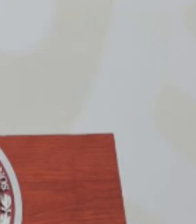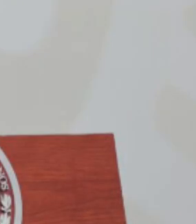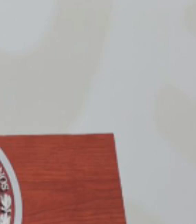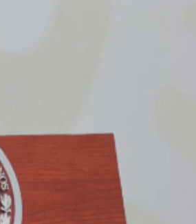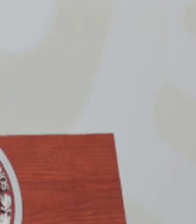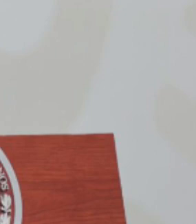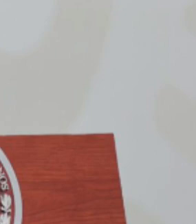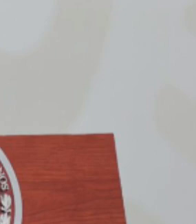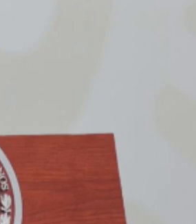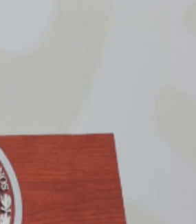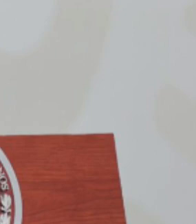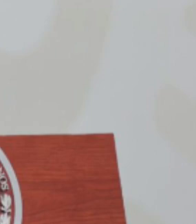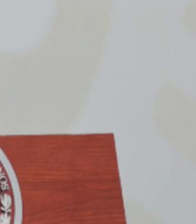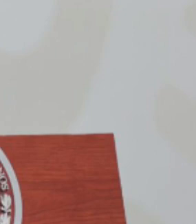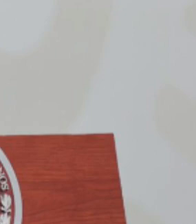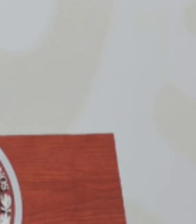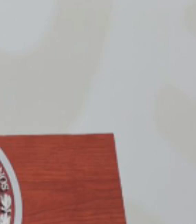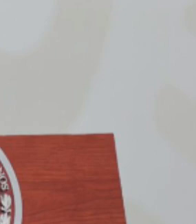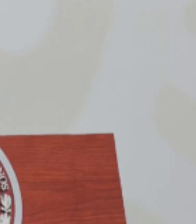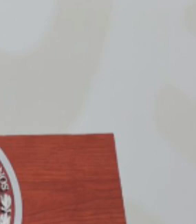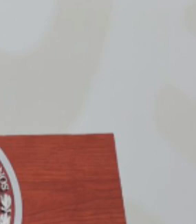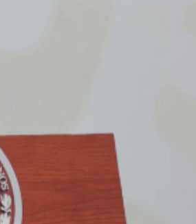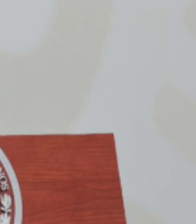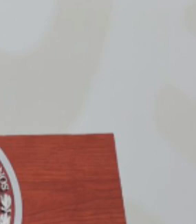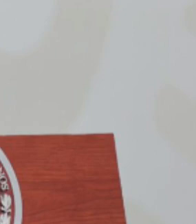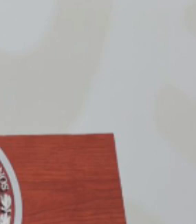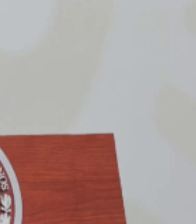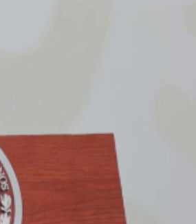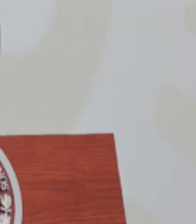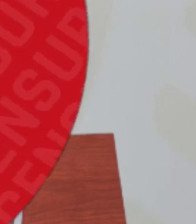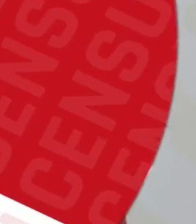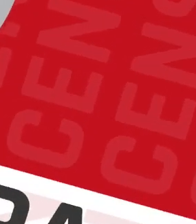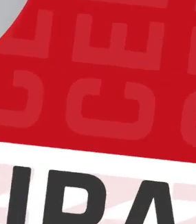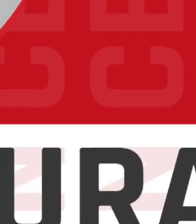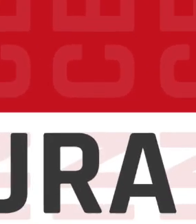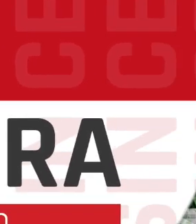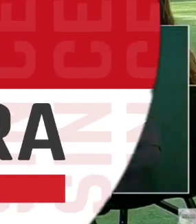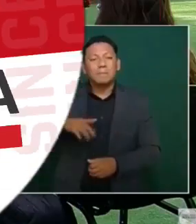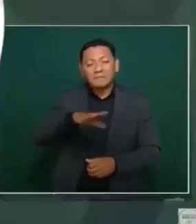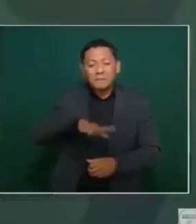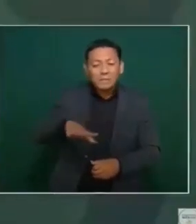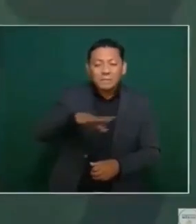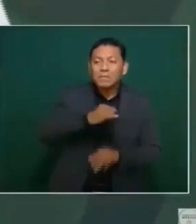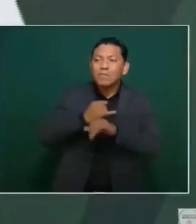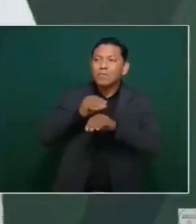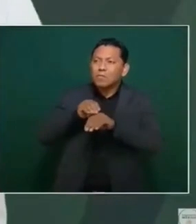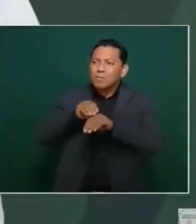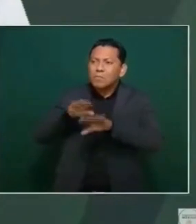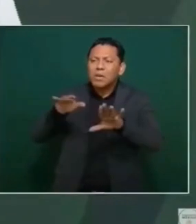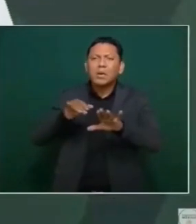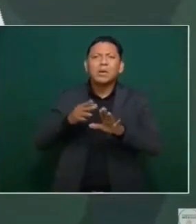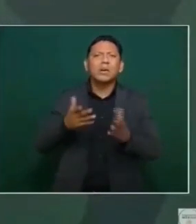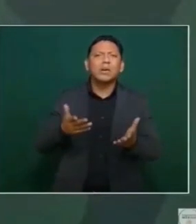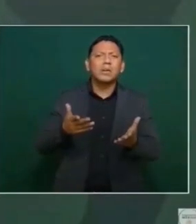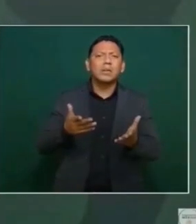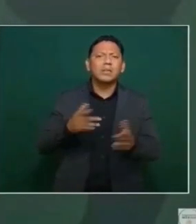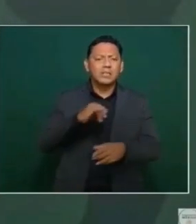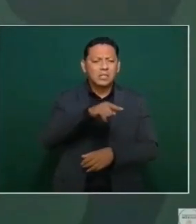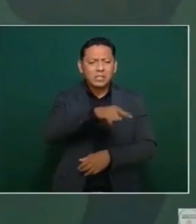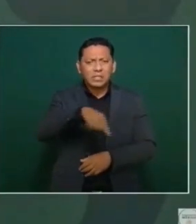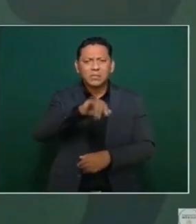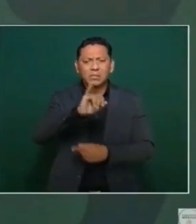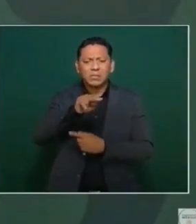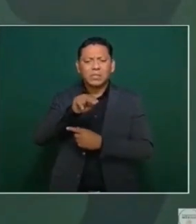deberían de estar promoviendo los del ine